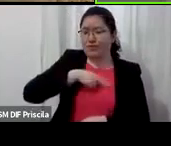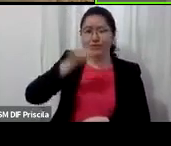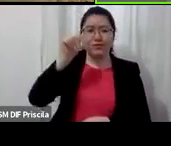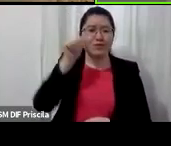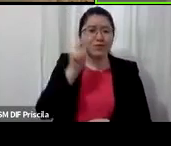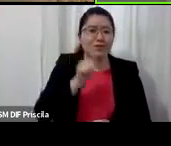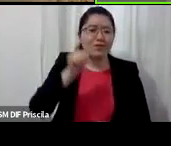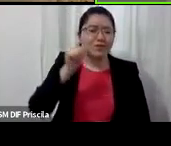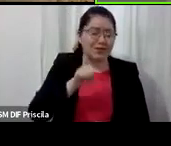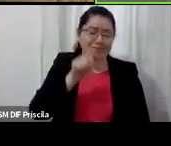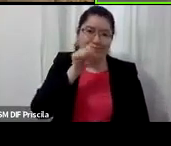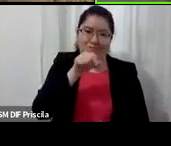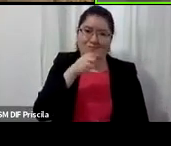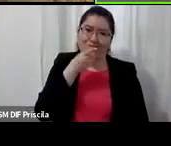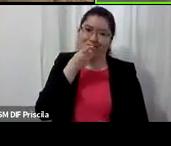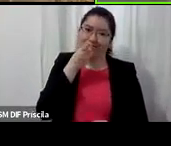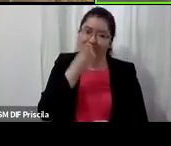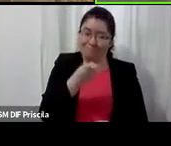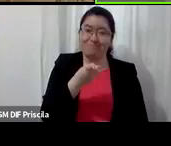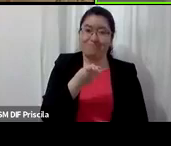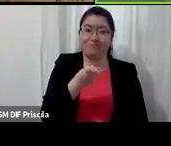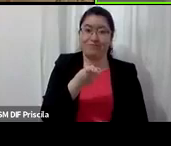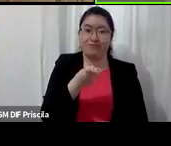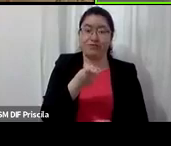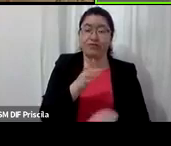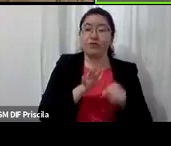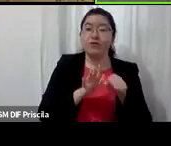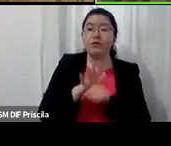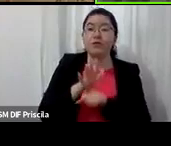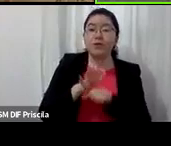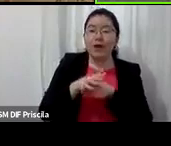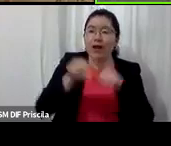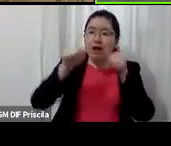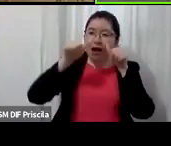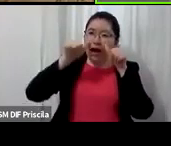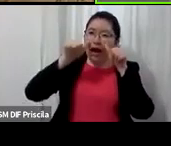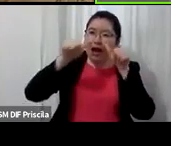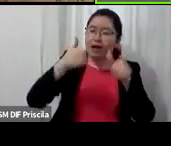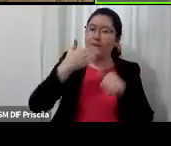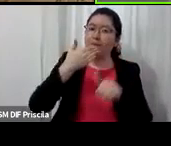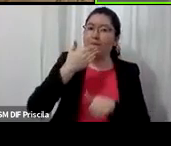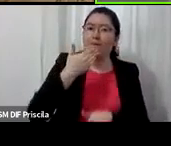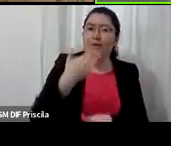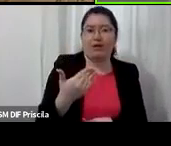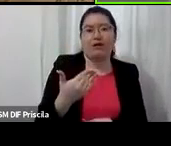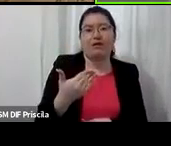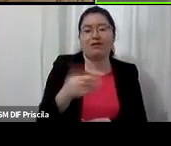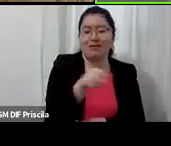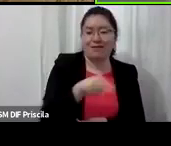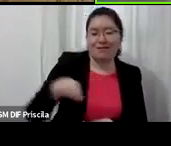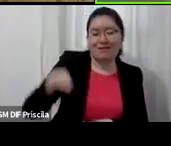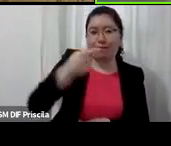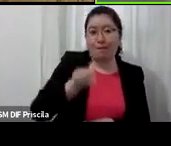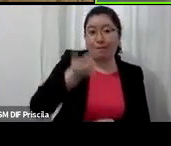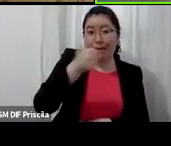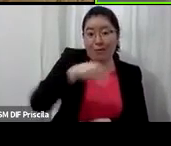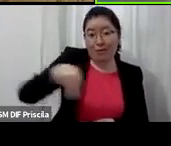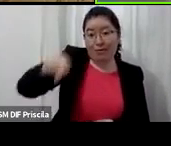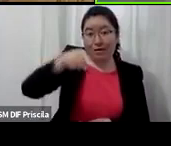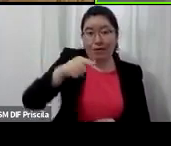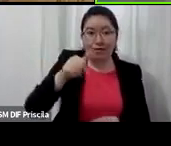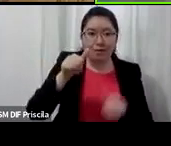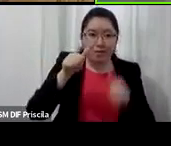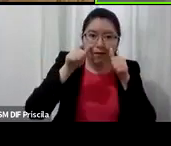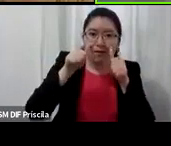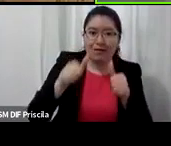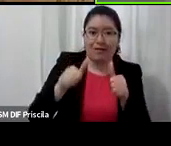vuelvo al mismo tema, la escucha activa, ¿no? El diagnóstico comunitario y pues eso,